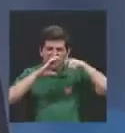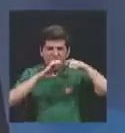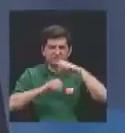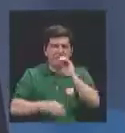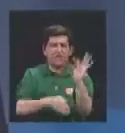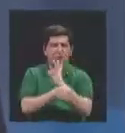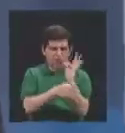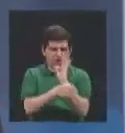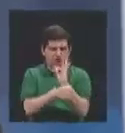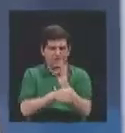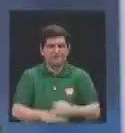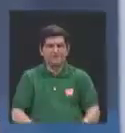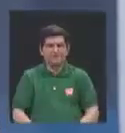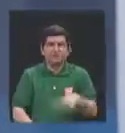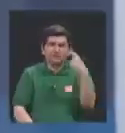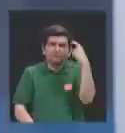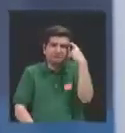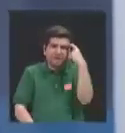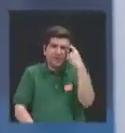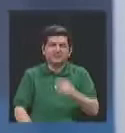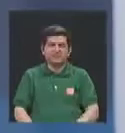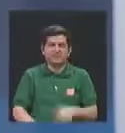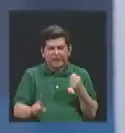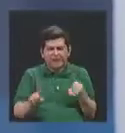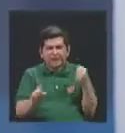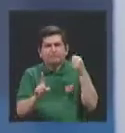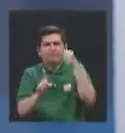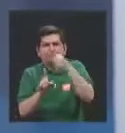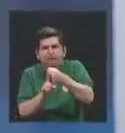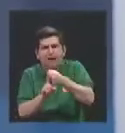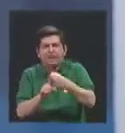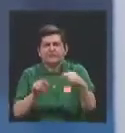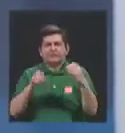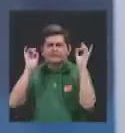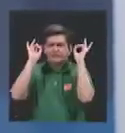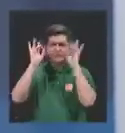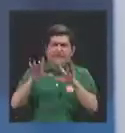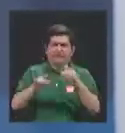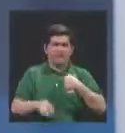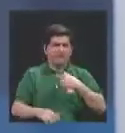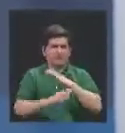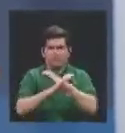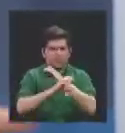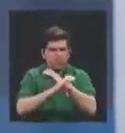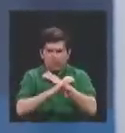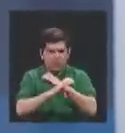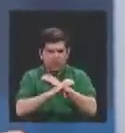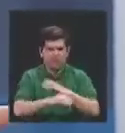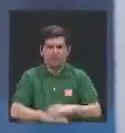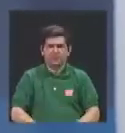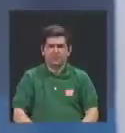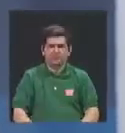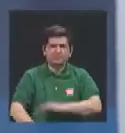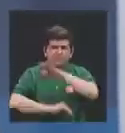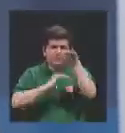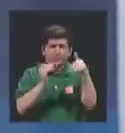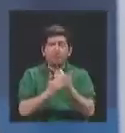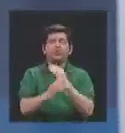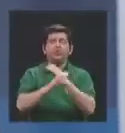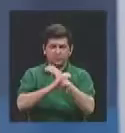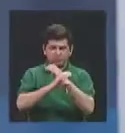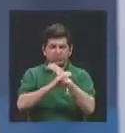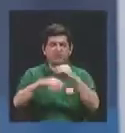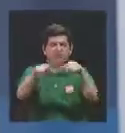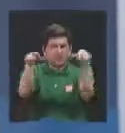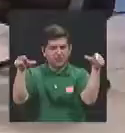un equipo de cine o de TV puede tener impactos nefastos si uno no se cuida. Es por